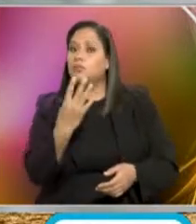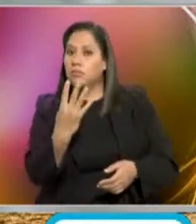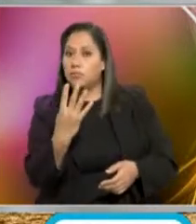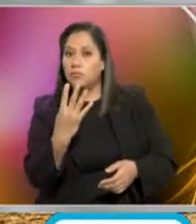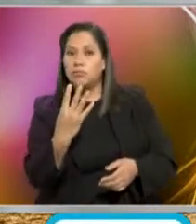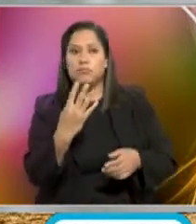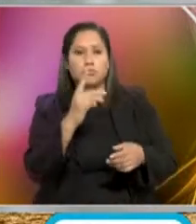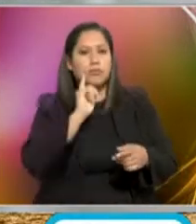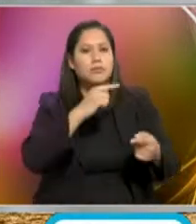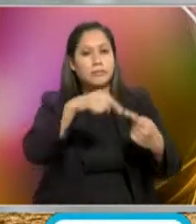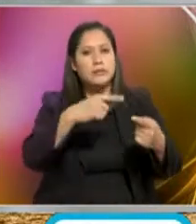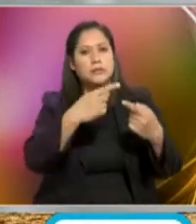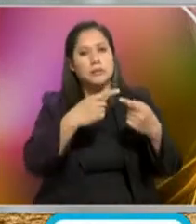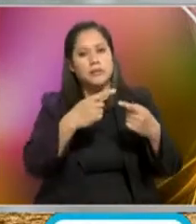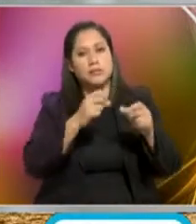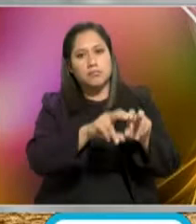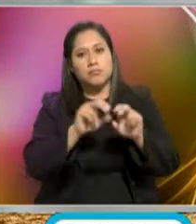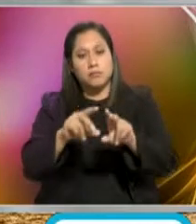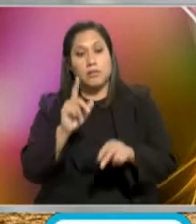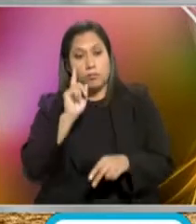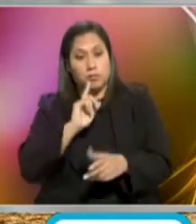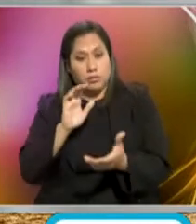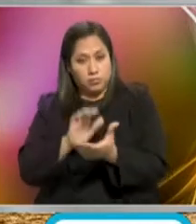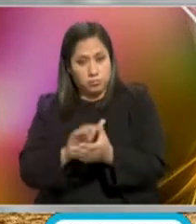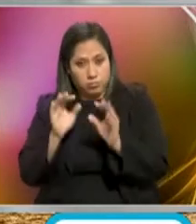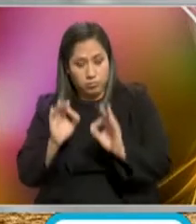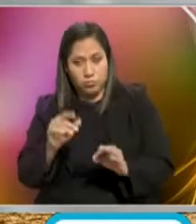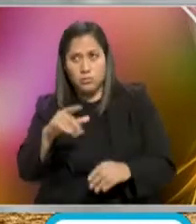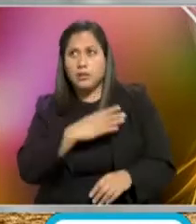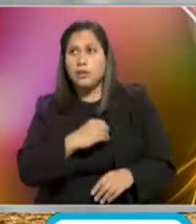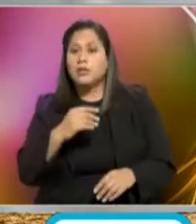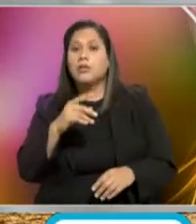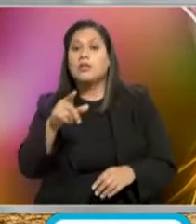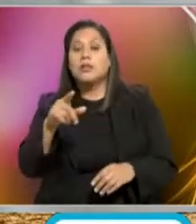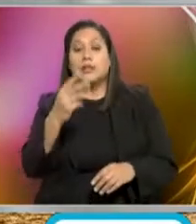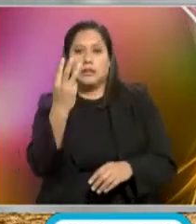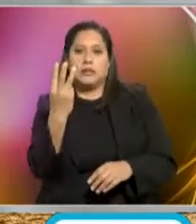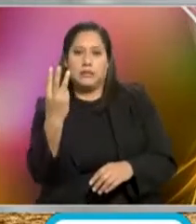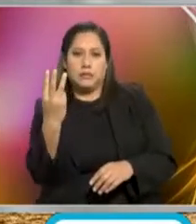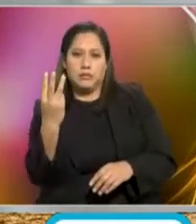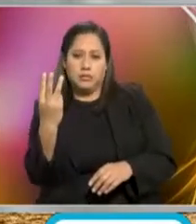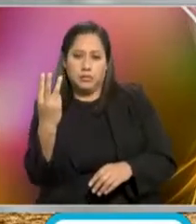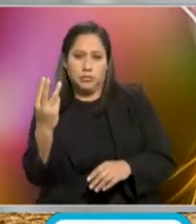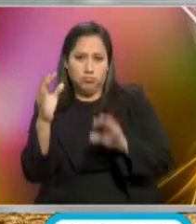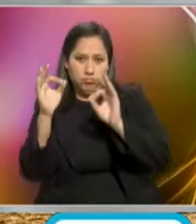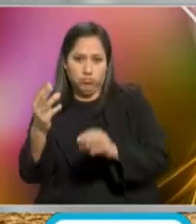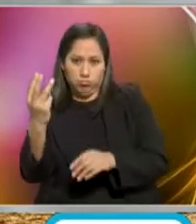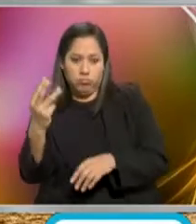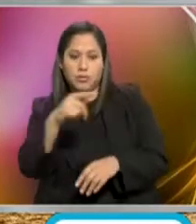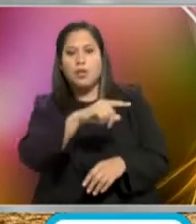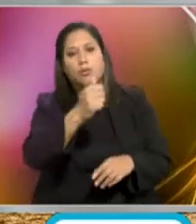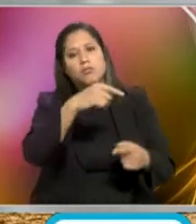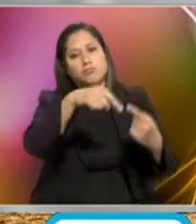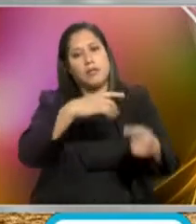hijos con diferentes mujeres, pero hijos con su esposa Paloma. Ajá. Me parece que tuvo 3. Y